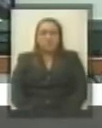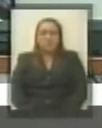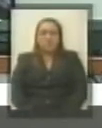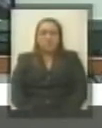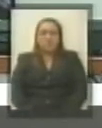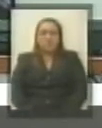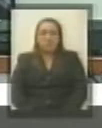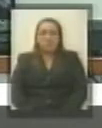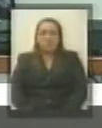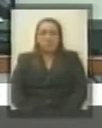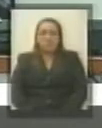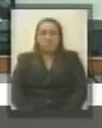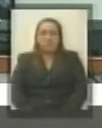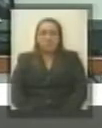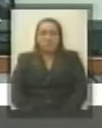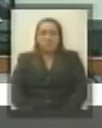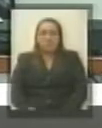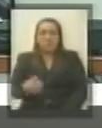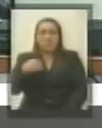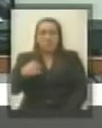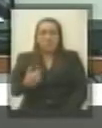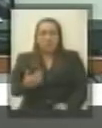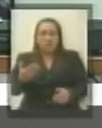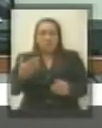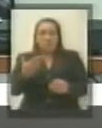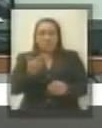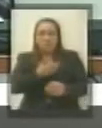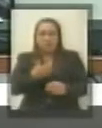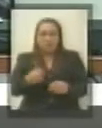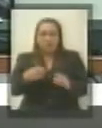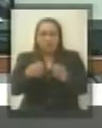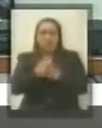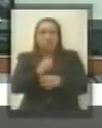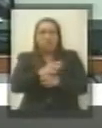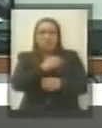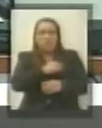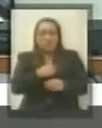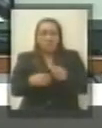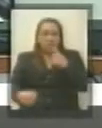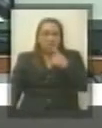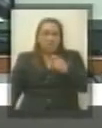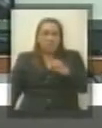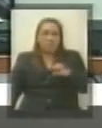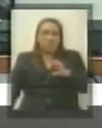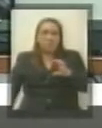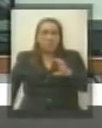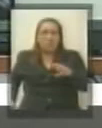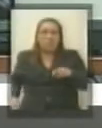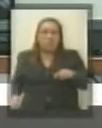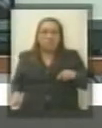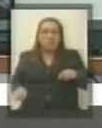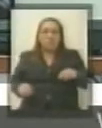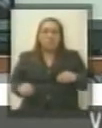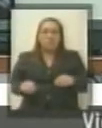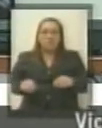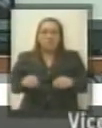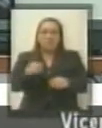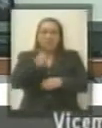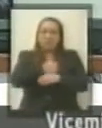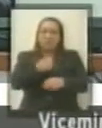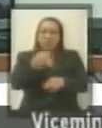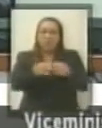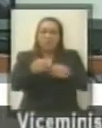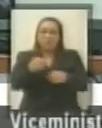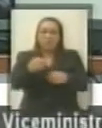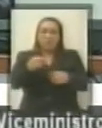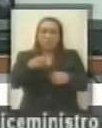del Consejo de Ministros nos ha remitido el informe número 133-2011 PCM de la Oficina de Asesoría Jurídica de